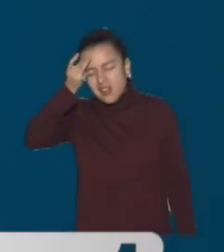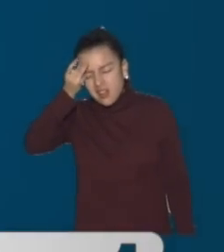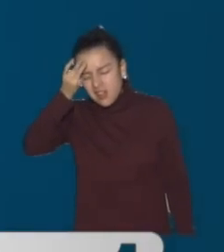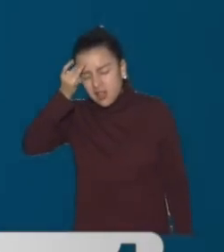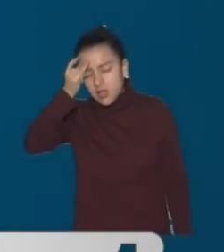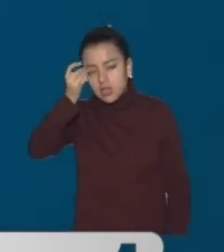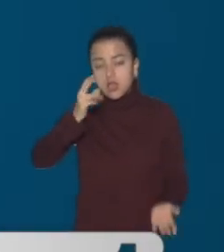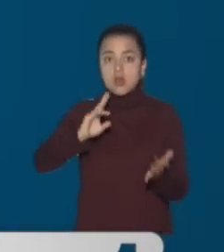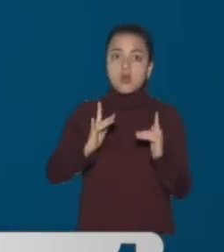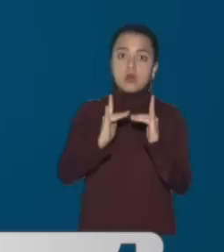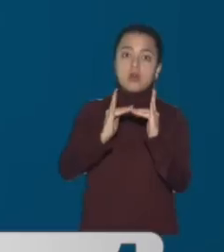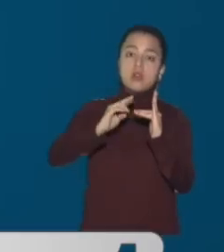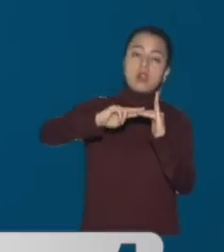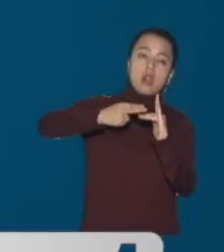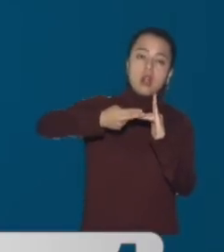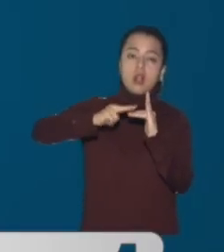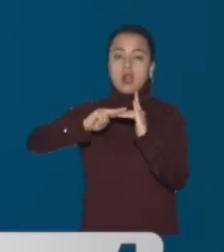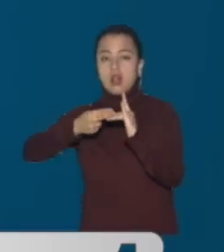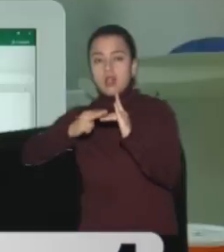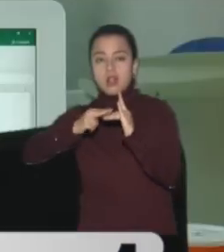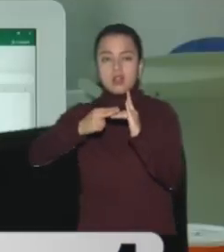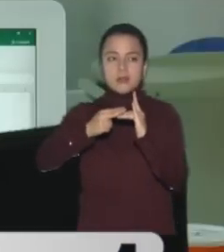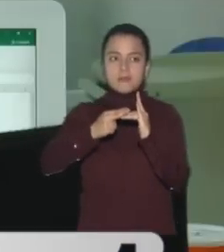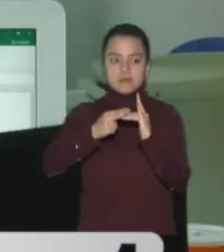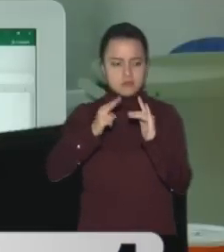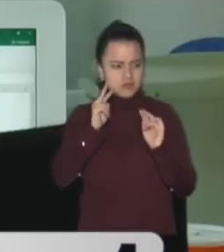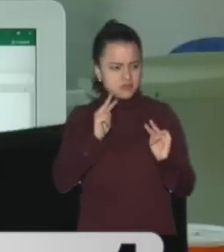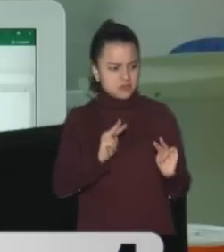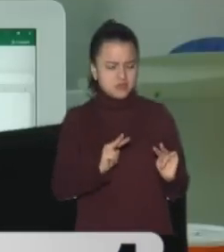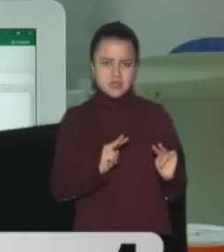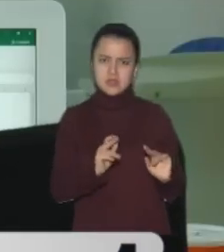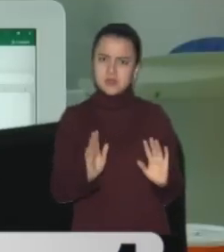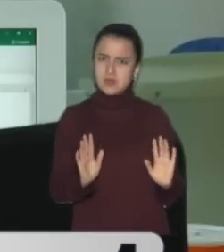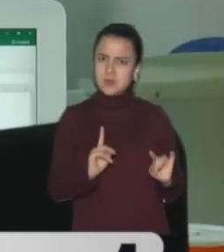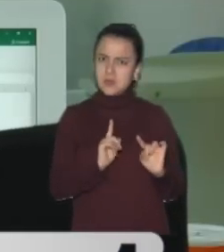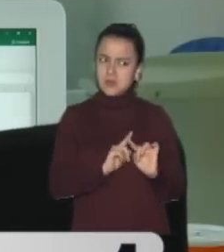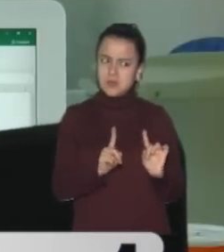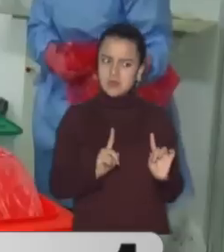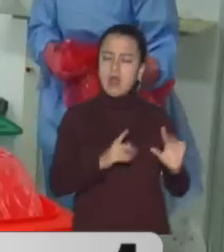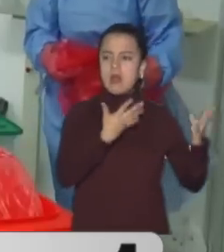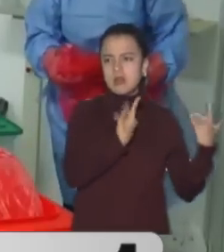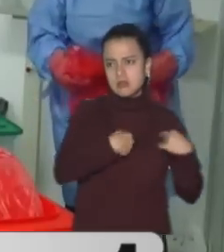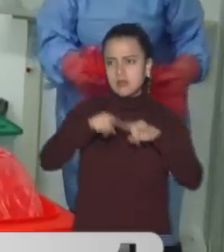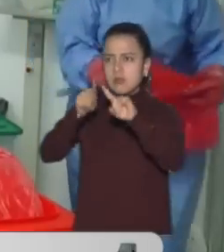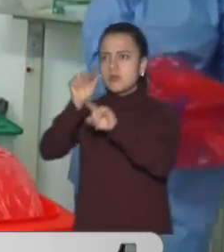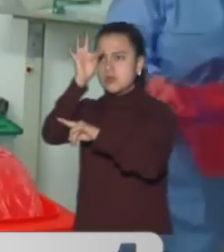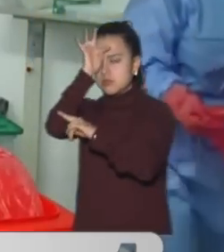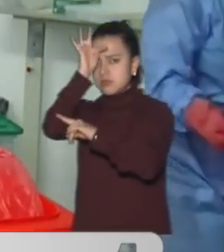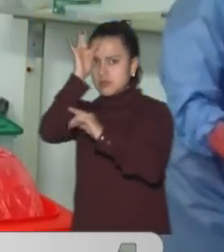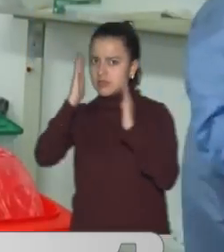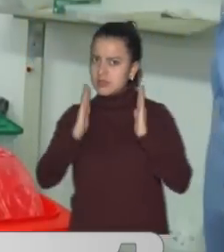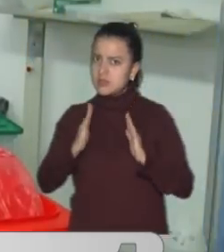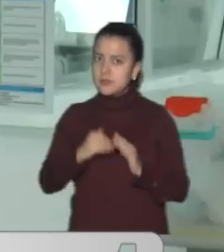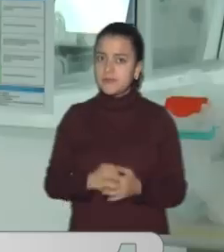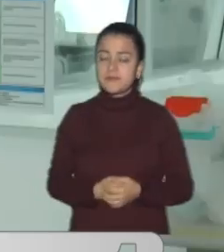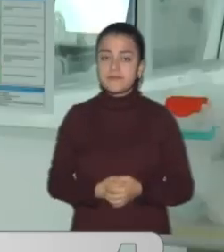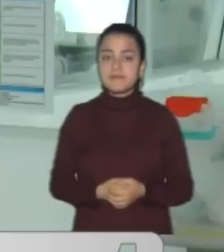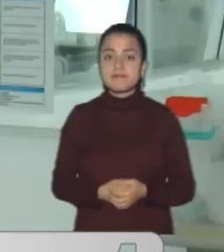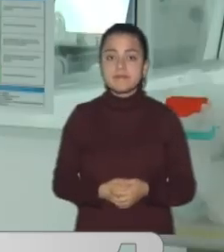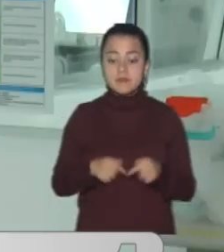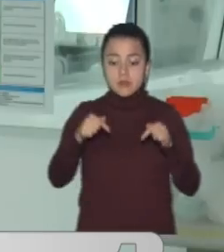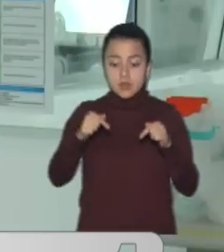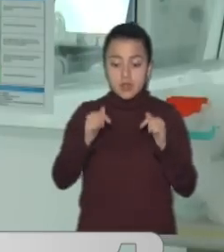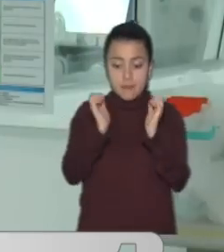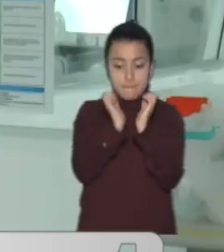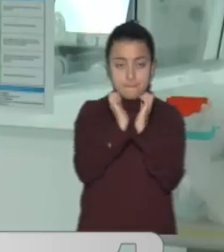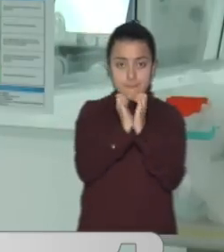inmediatamente debemos llevarlos a los servicios de urgencias. Autoridades de salud alertan que el pico máximo de estas enfermedades será entre la última semana